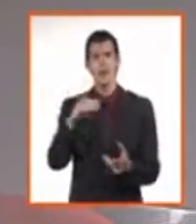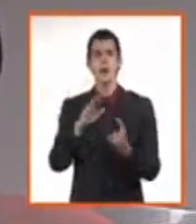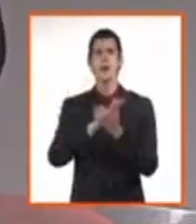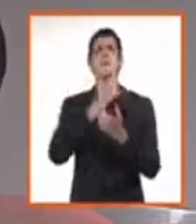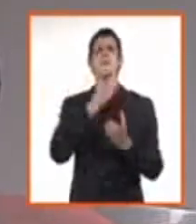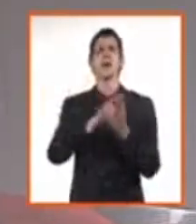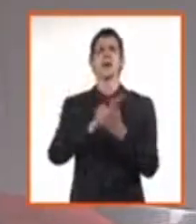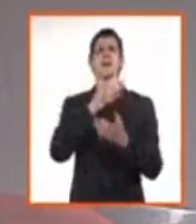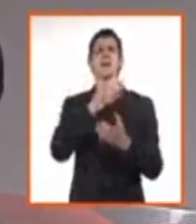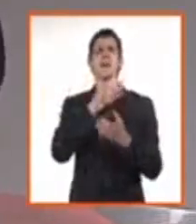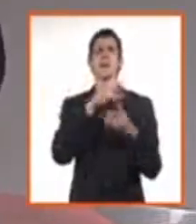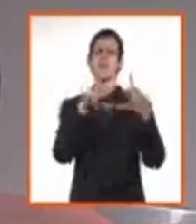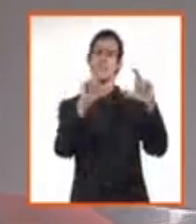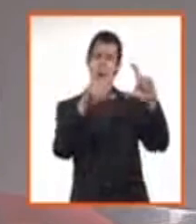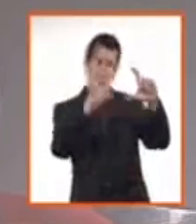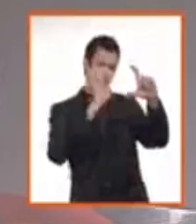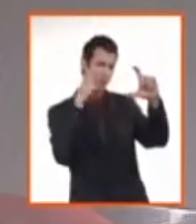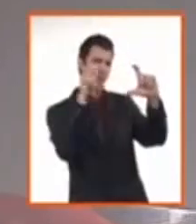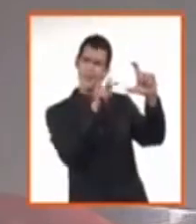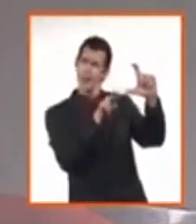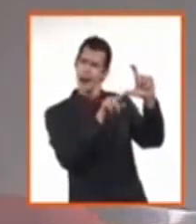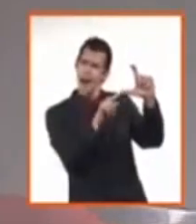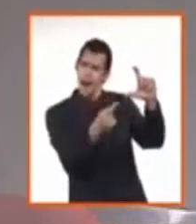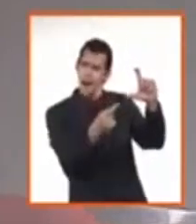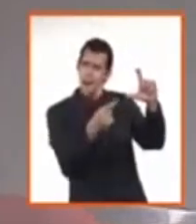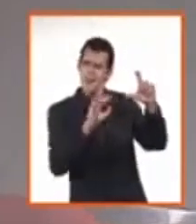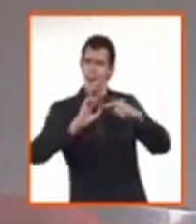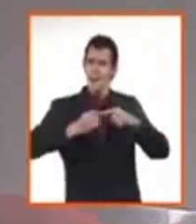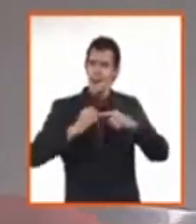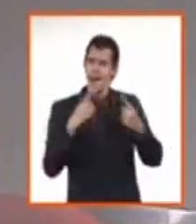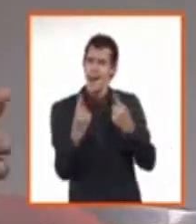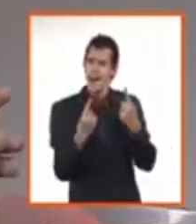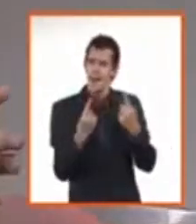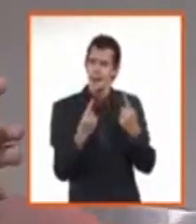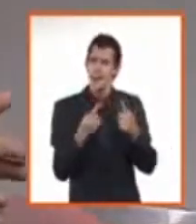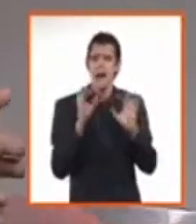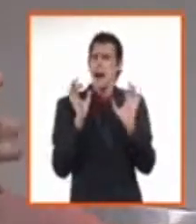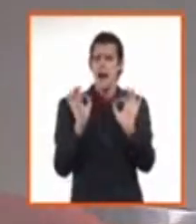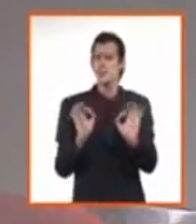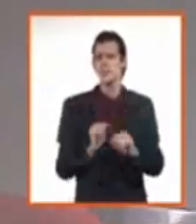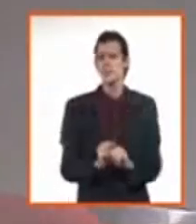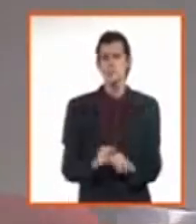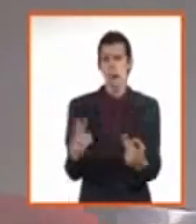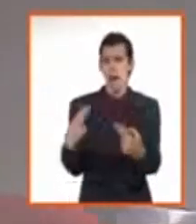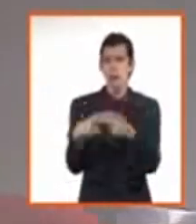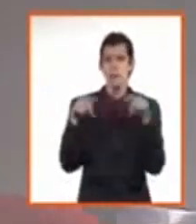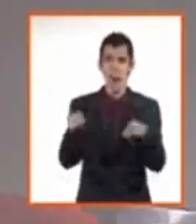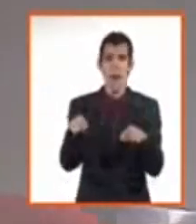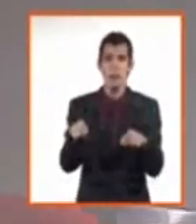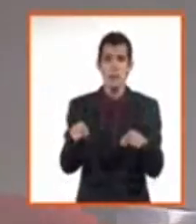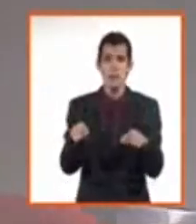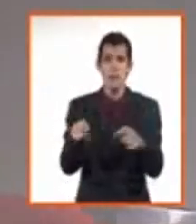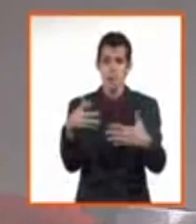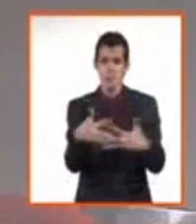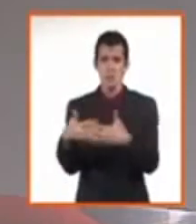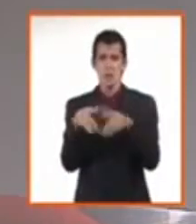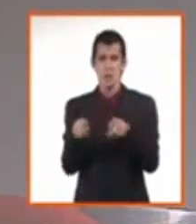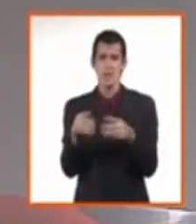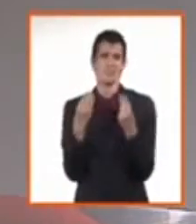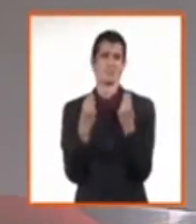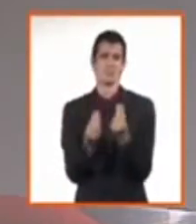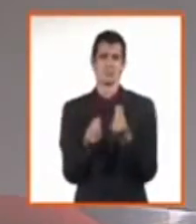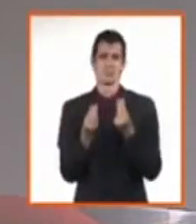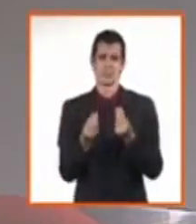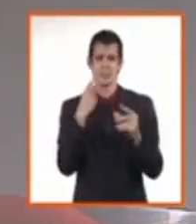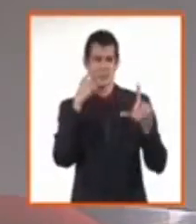cual venezuela con argumentos con lógica y creo que esto es importante es importante y lo